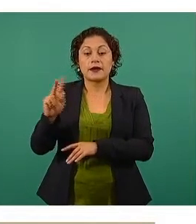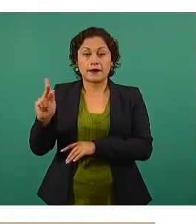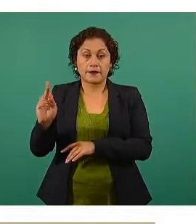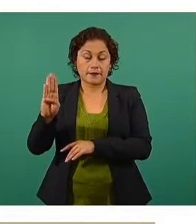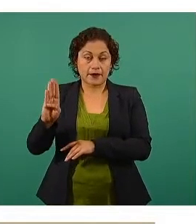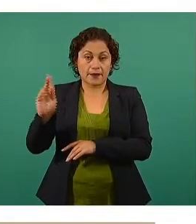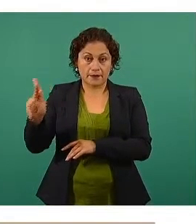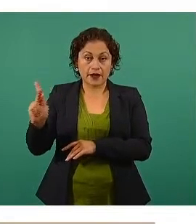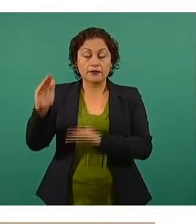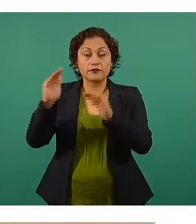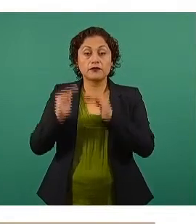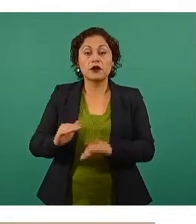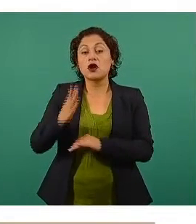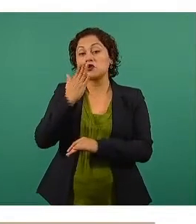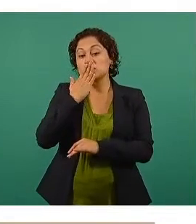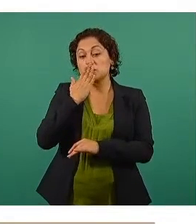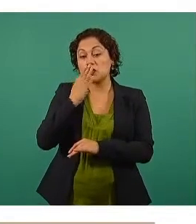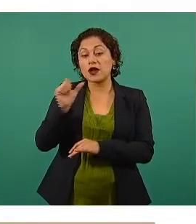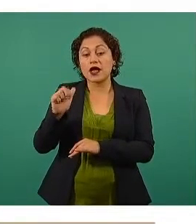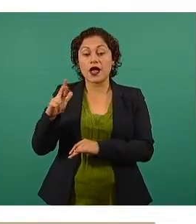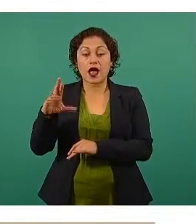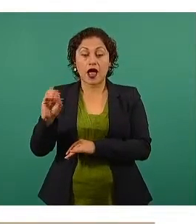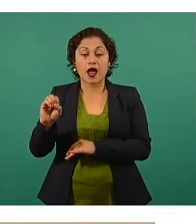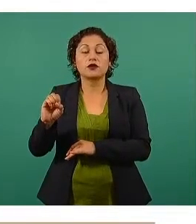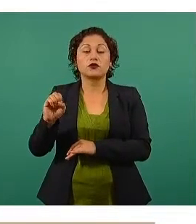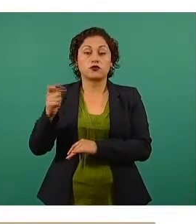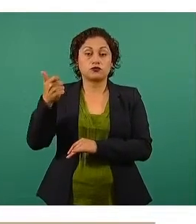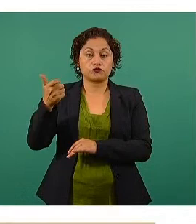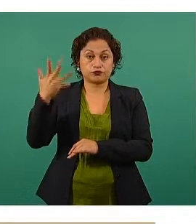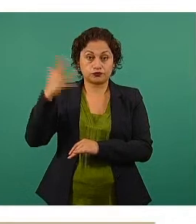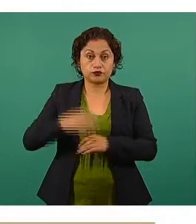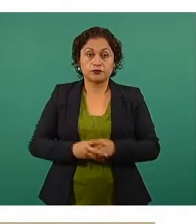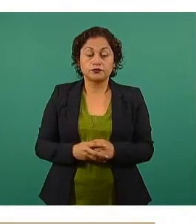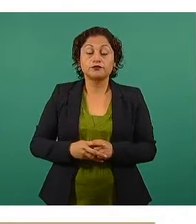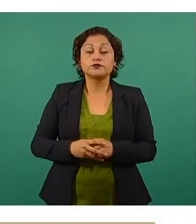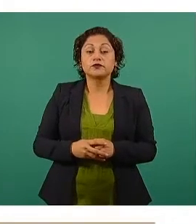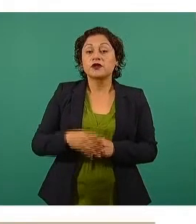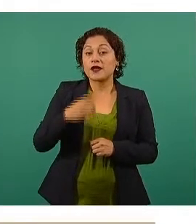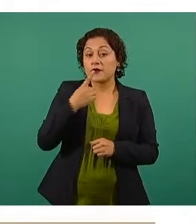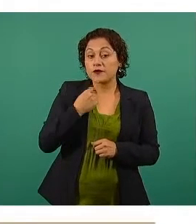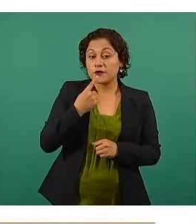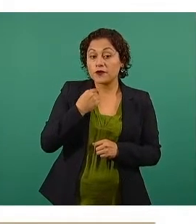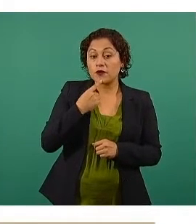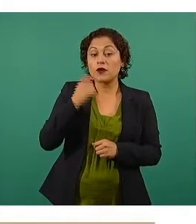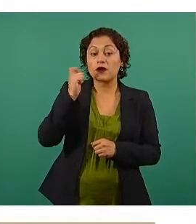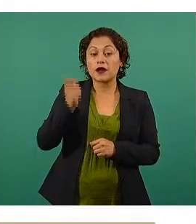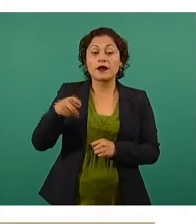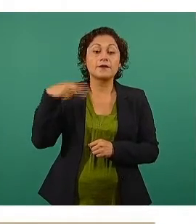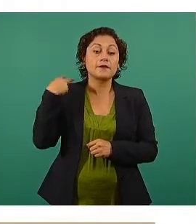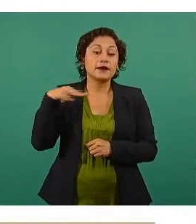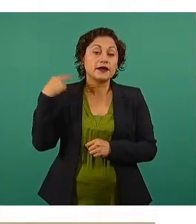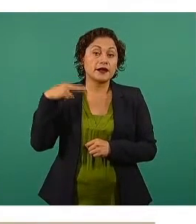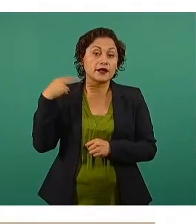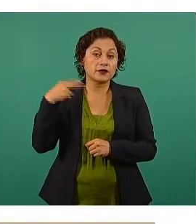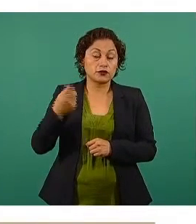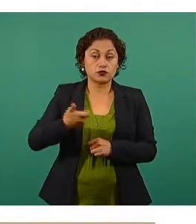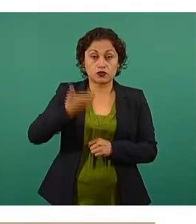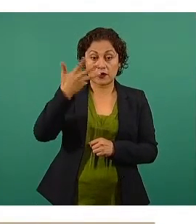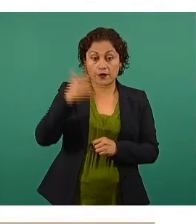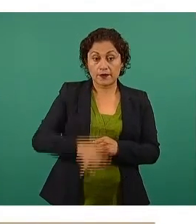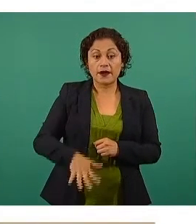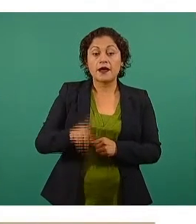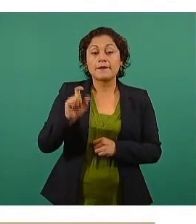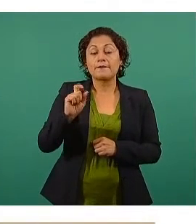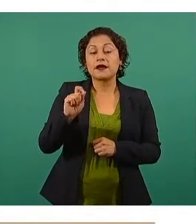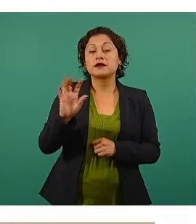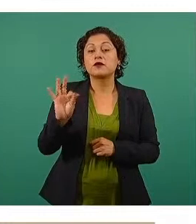Empalme, Sonora, con Arco. En la Premium, las más baratas se vendieron en Veracruz, por la marca Red Energy, en 20